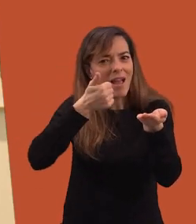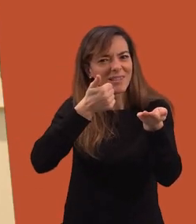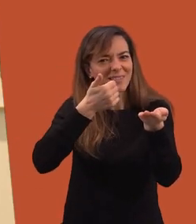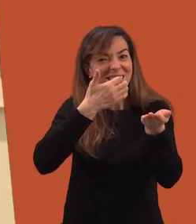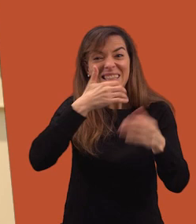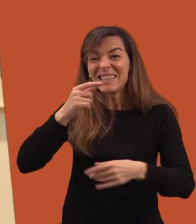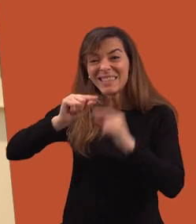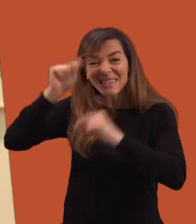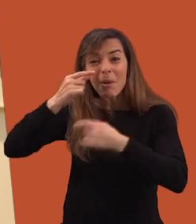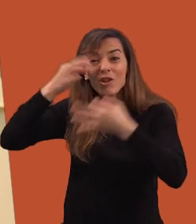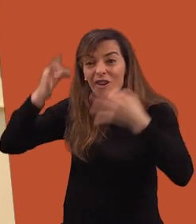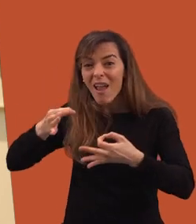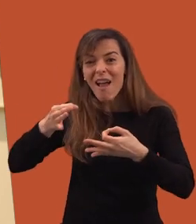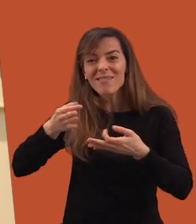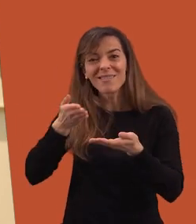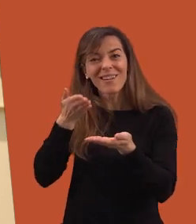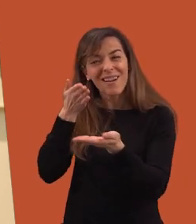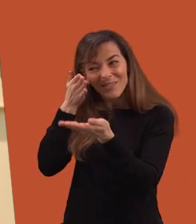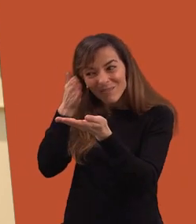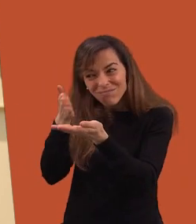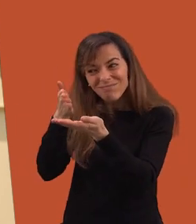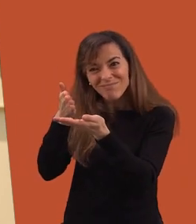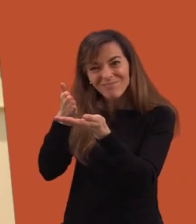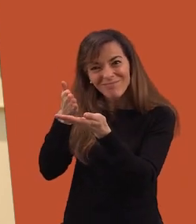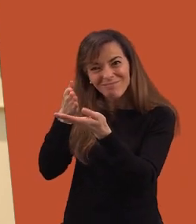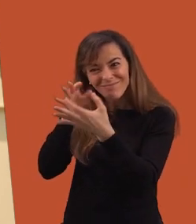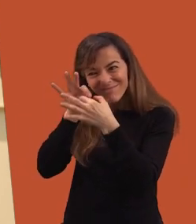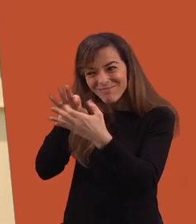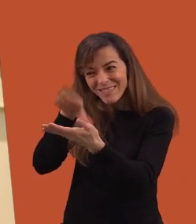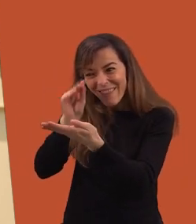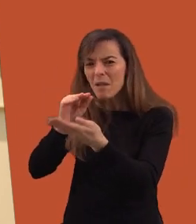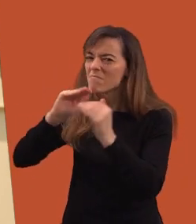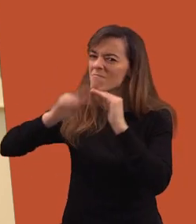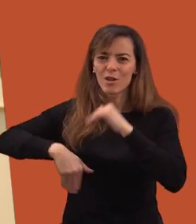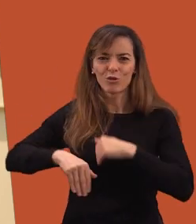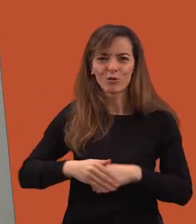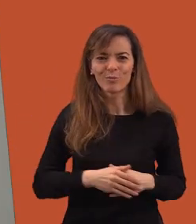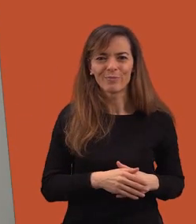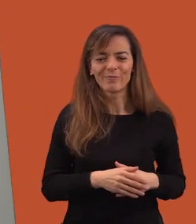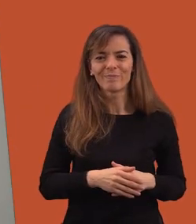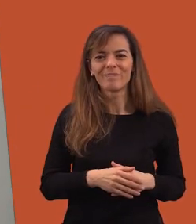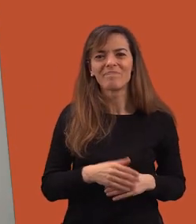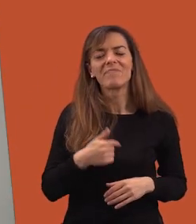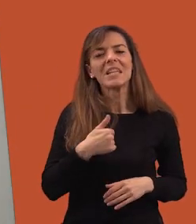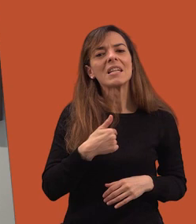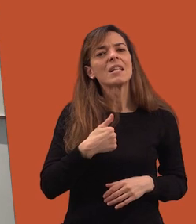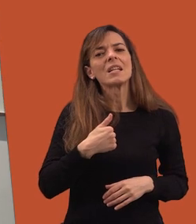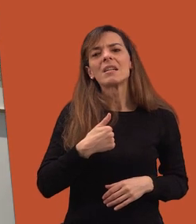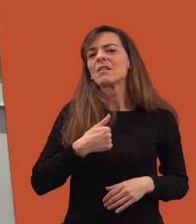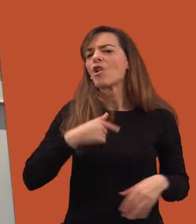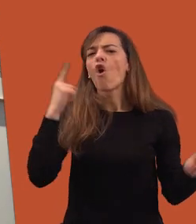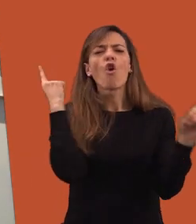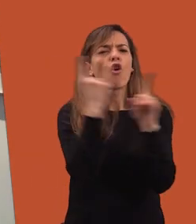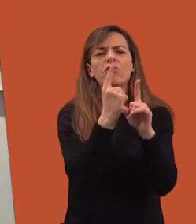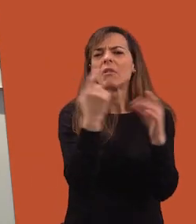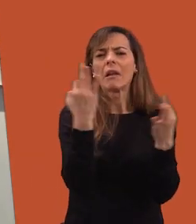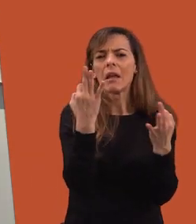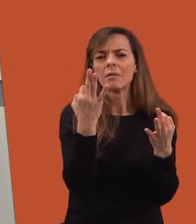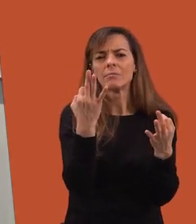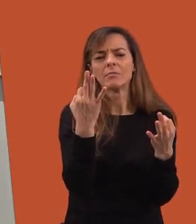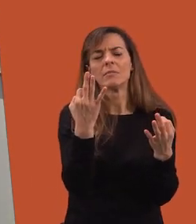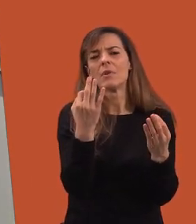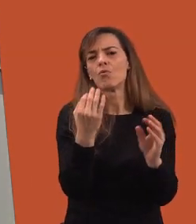aún más dentro del objeto que si fuese a una escala 11 no yo sí que estoy totalmente